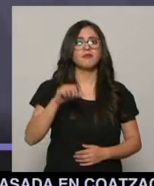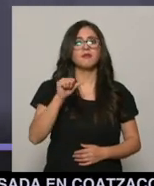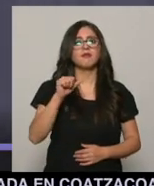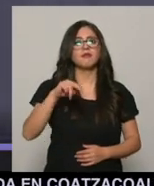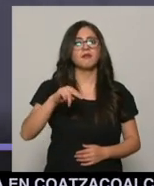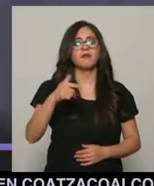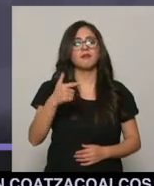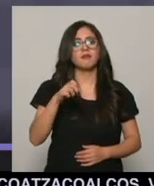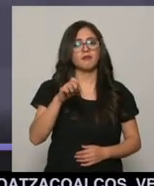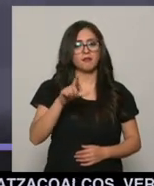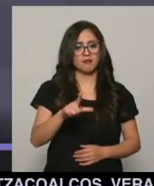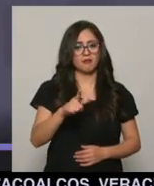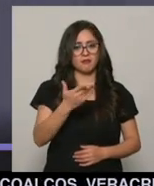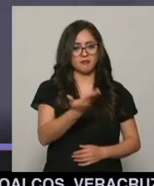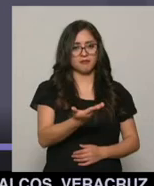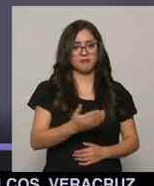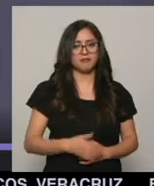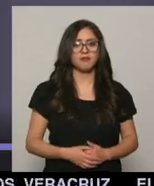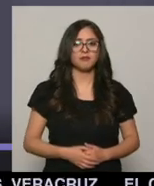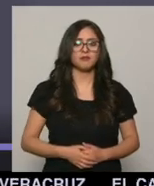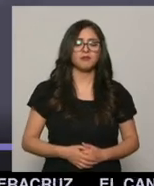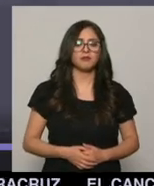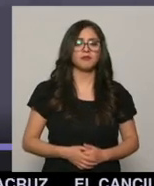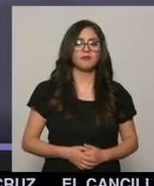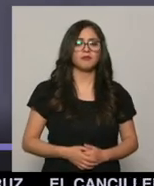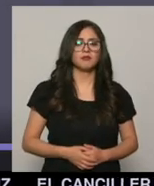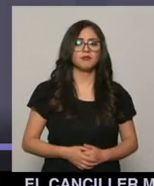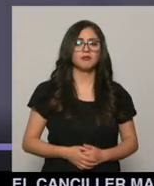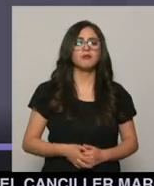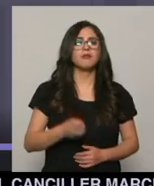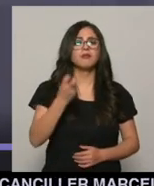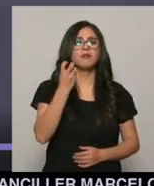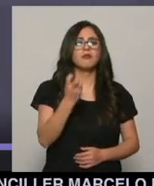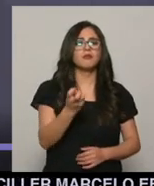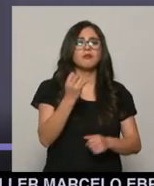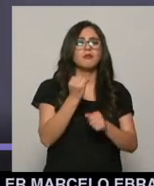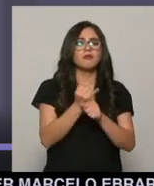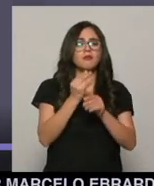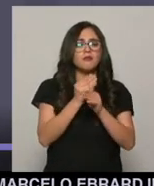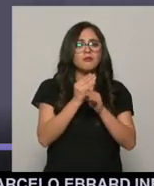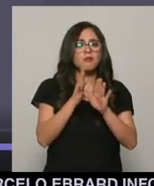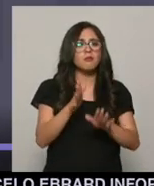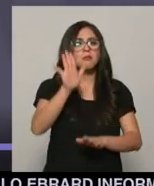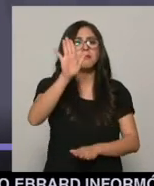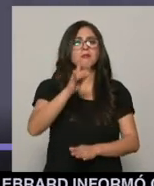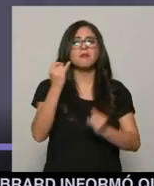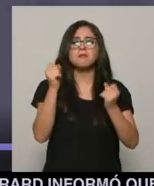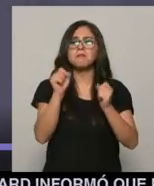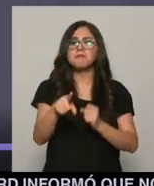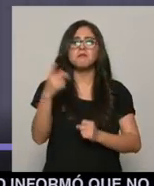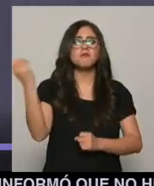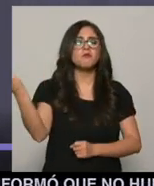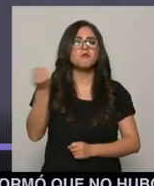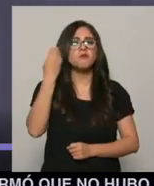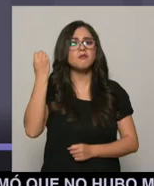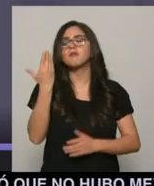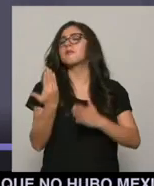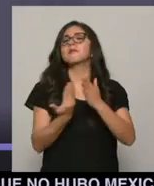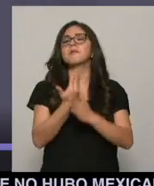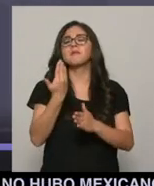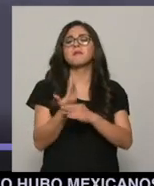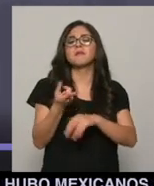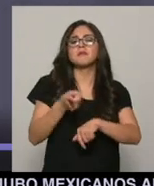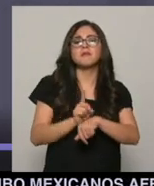para mí este primer informe fue una mañanera un poco más agrandada. La realidad es que hay pocos datos que